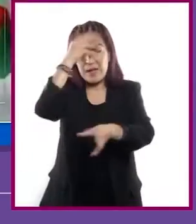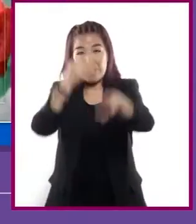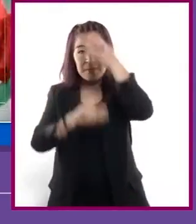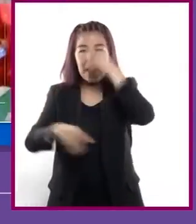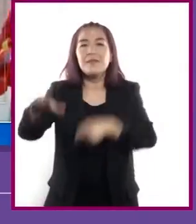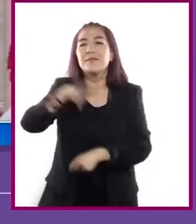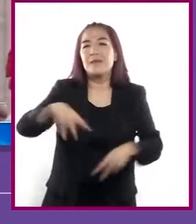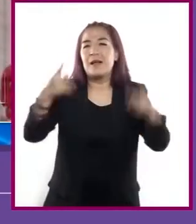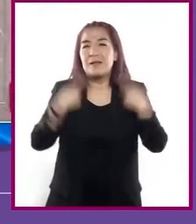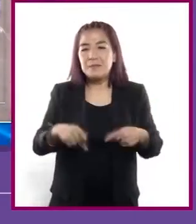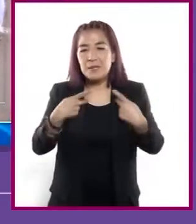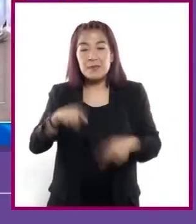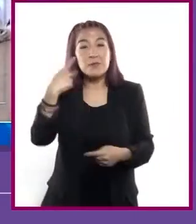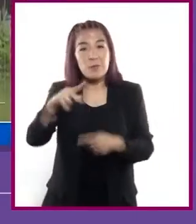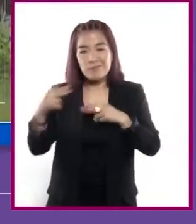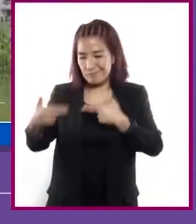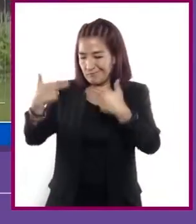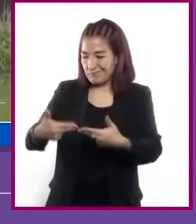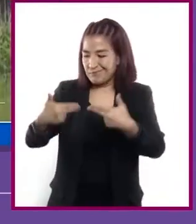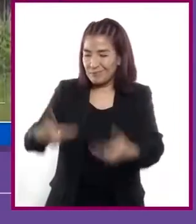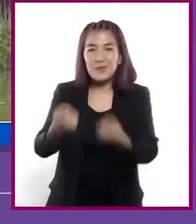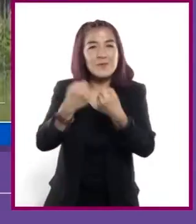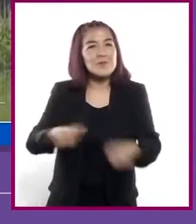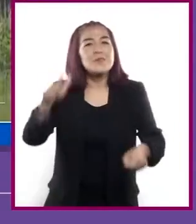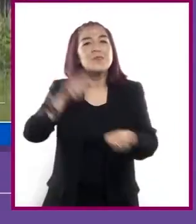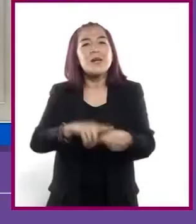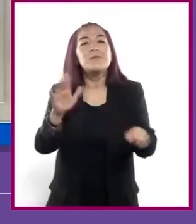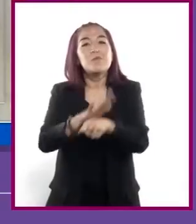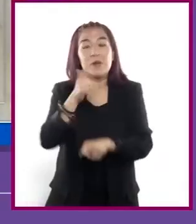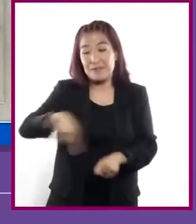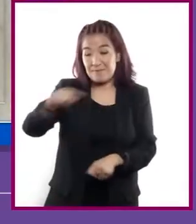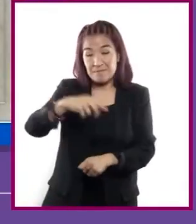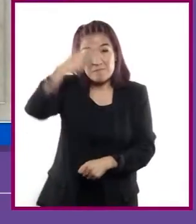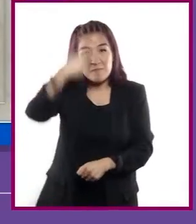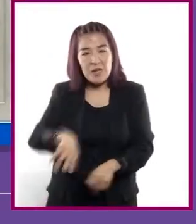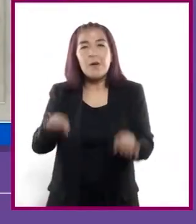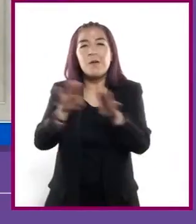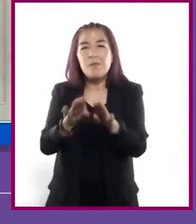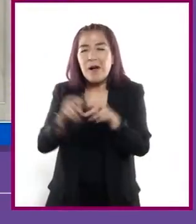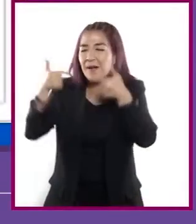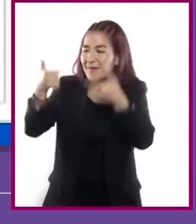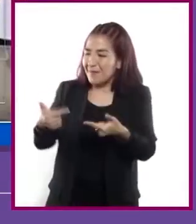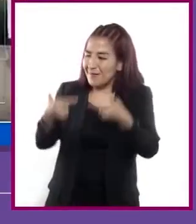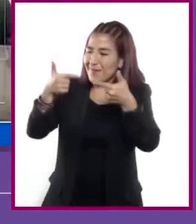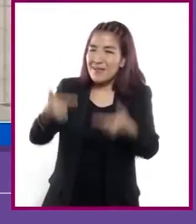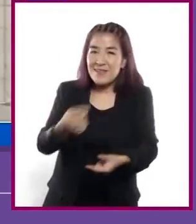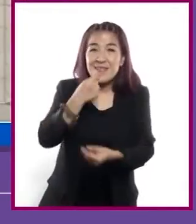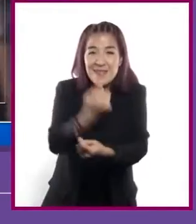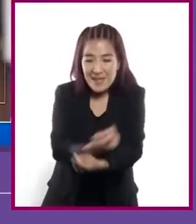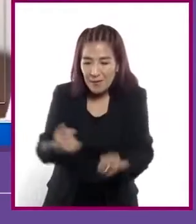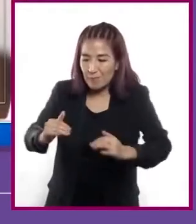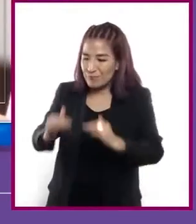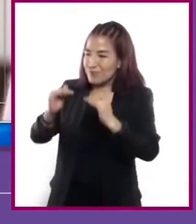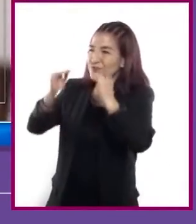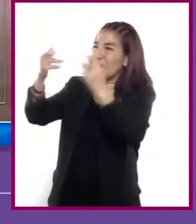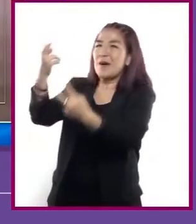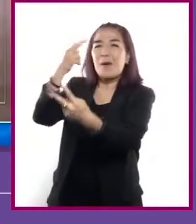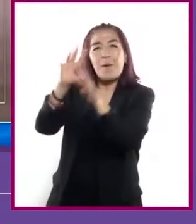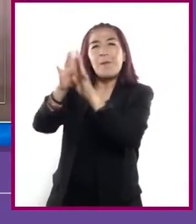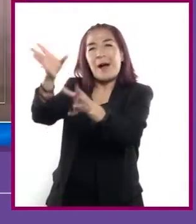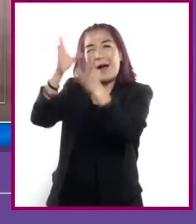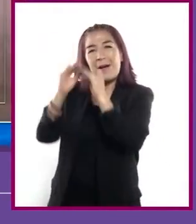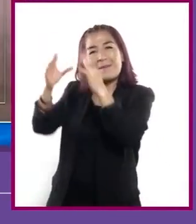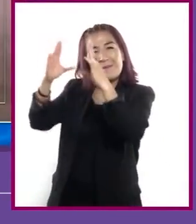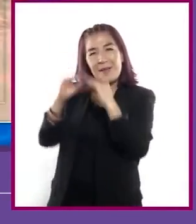habitantes. Es una herencia social porque los mexicanos la reciben de generación en generación. Además de ser un valor que comparten